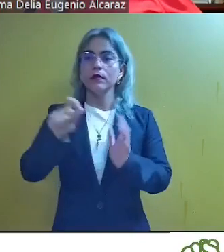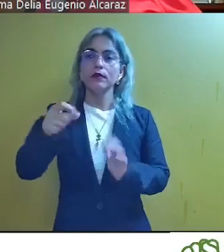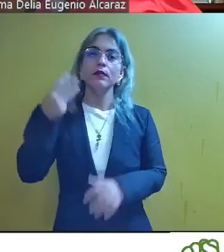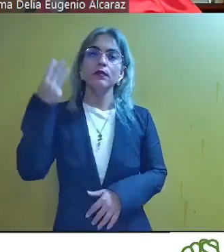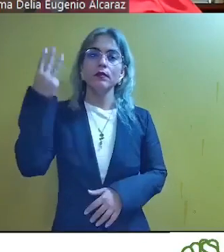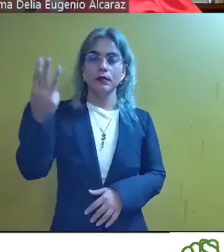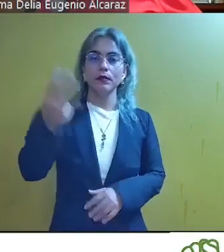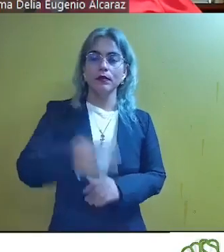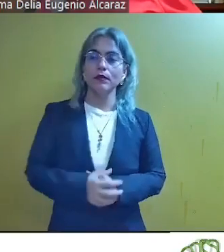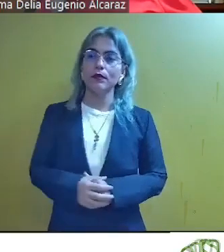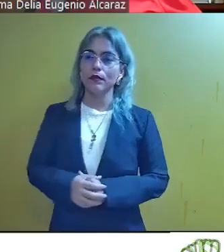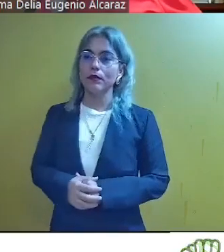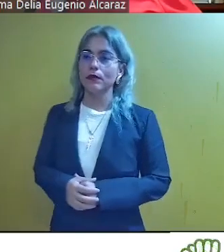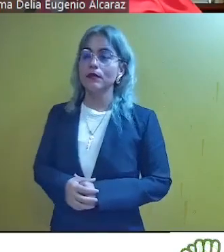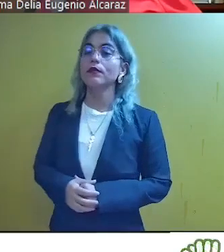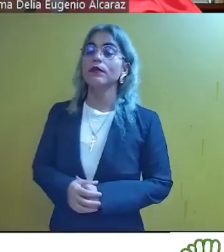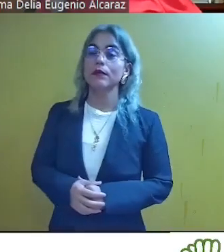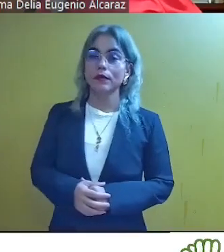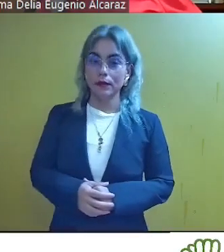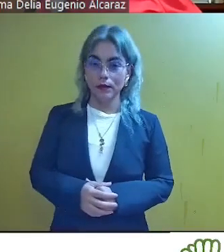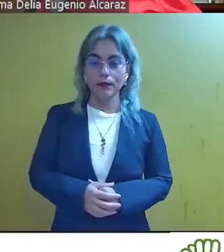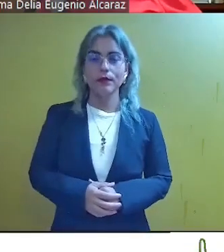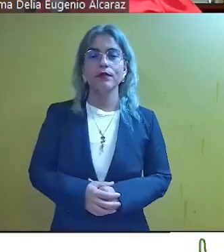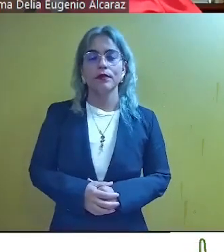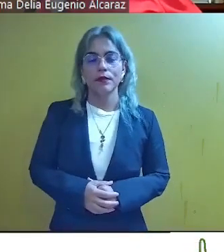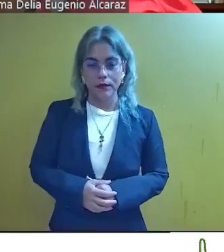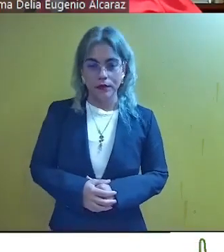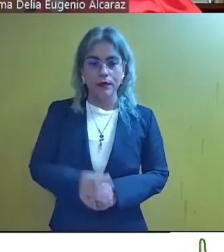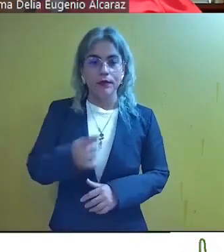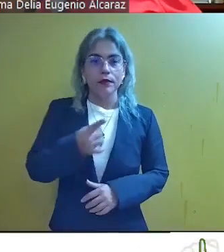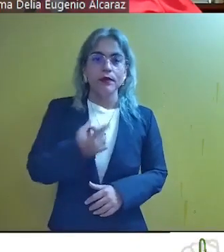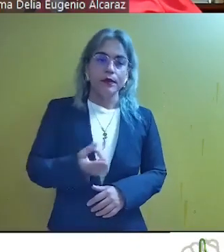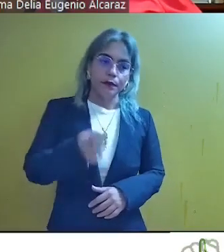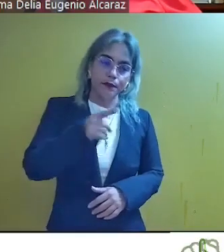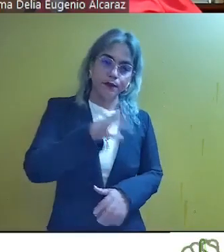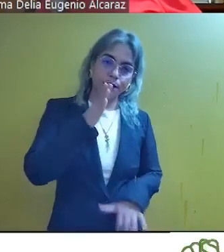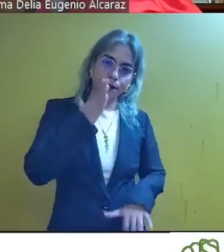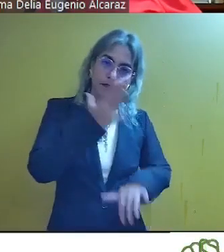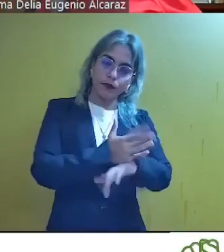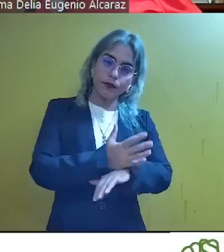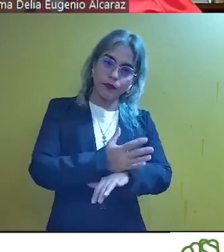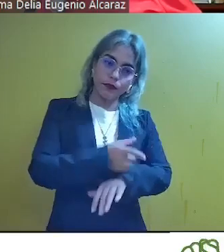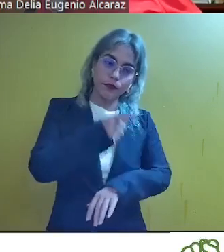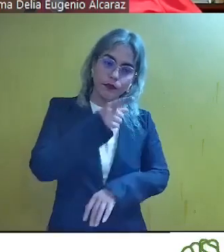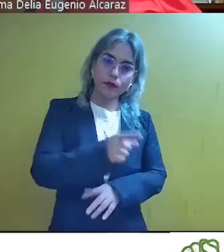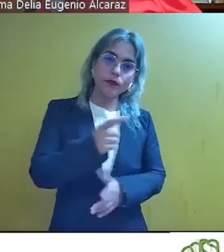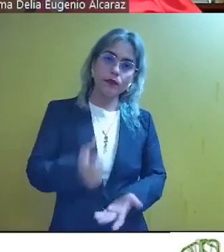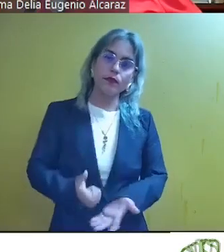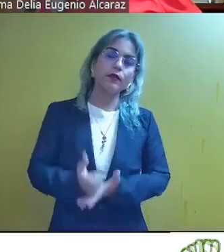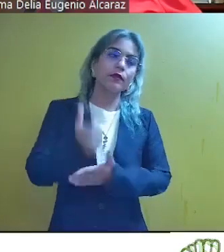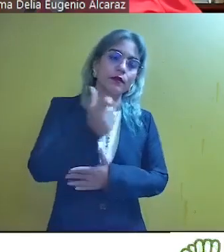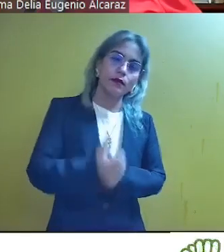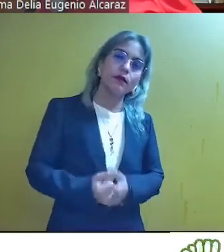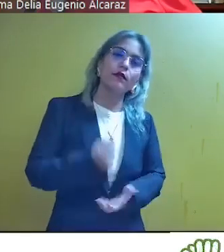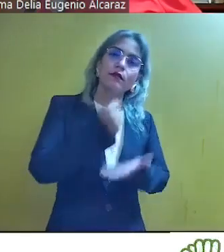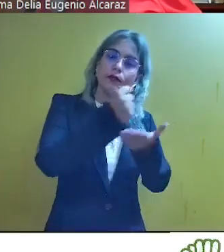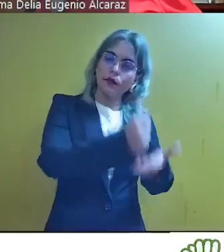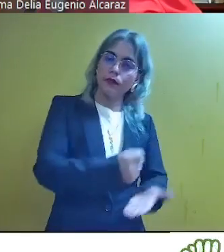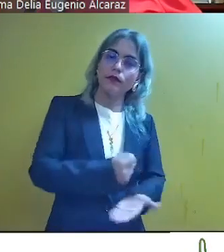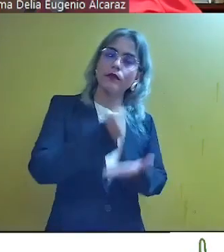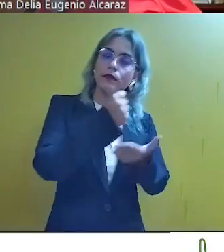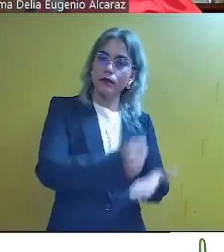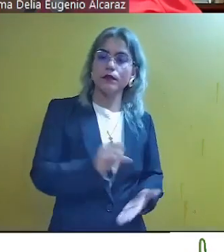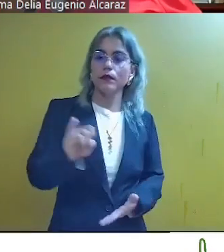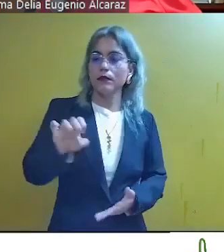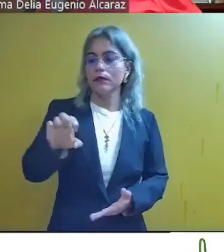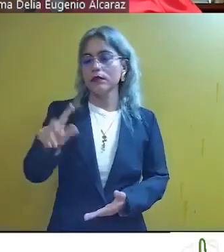determinó condenar al Comité Directivo Estatal del Partido Acción Nacional en Guerrero al pago de las prerrogativas adeudadas a la parte actuaria